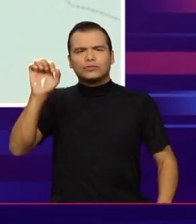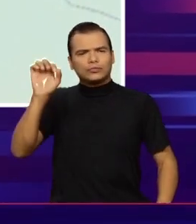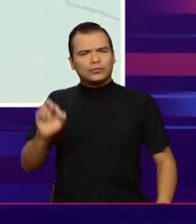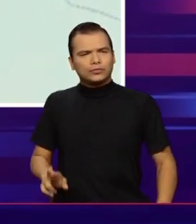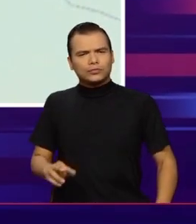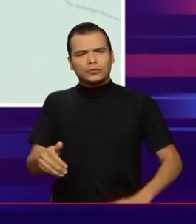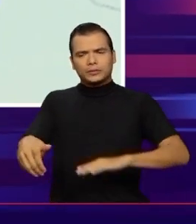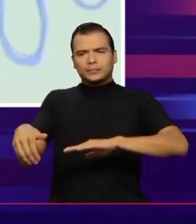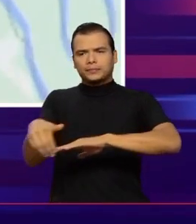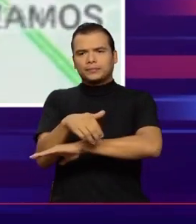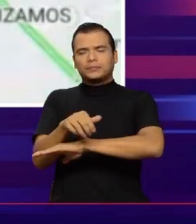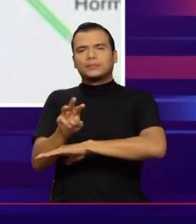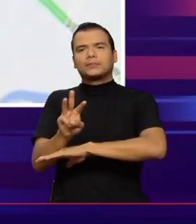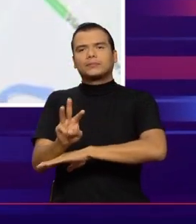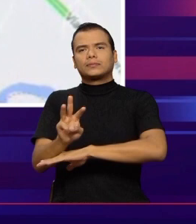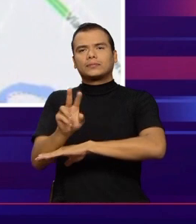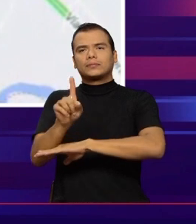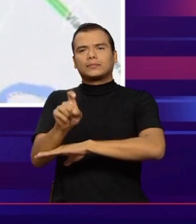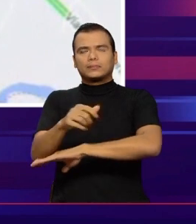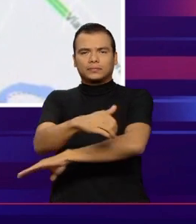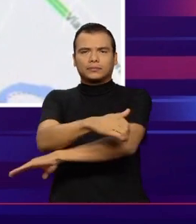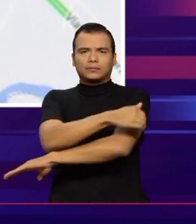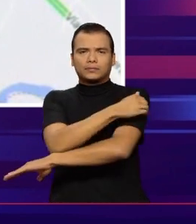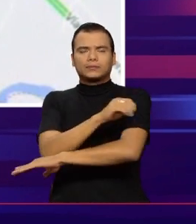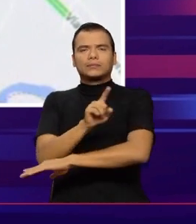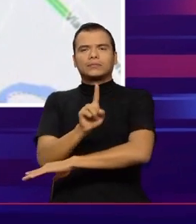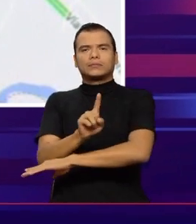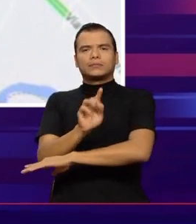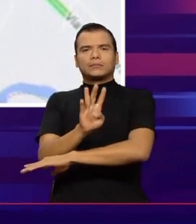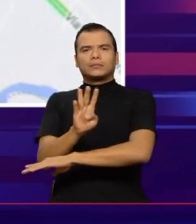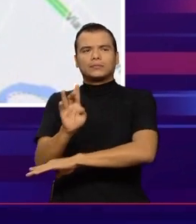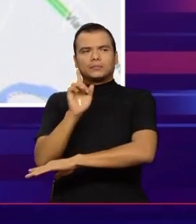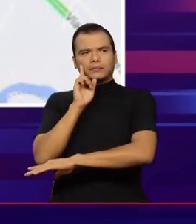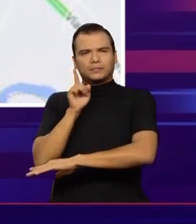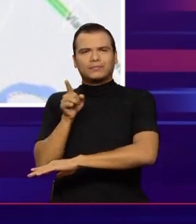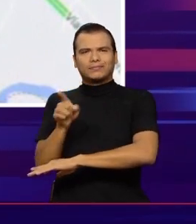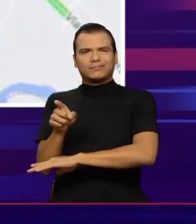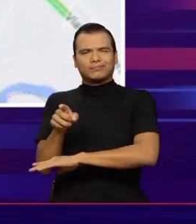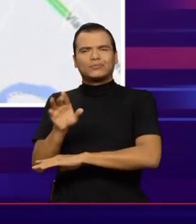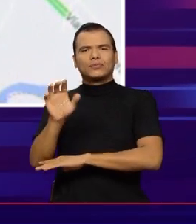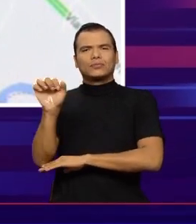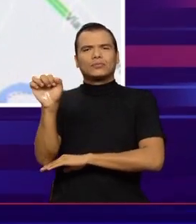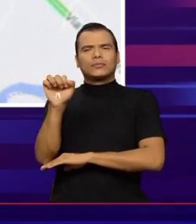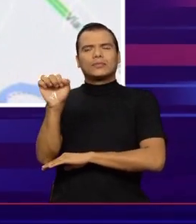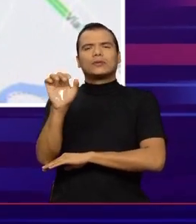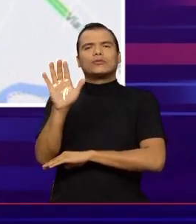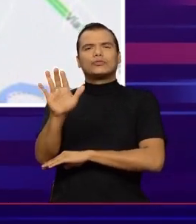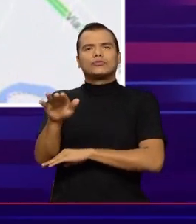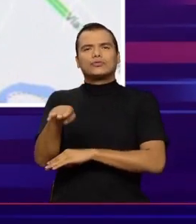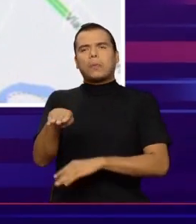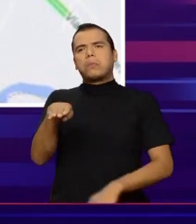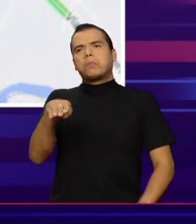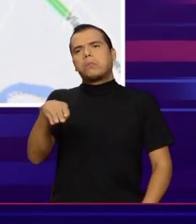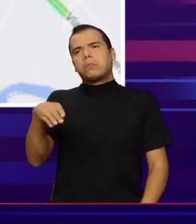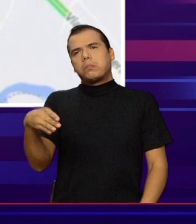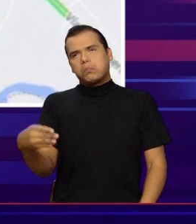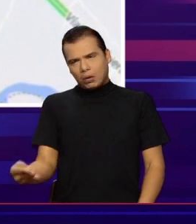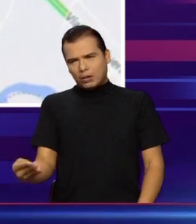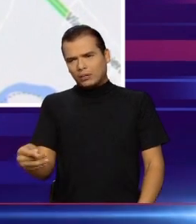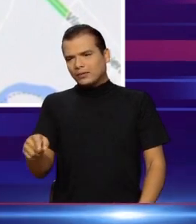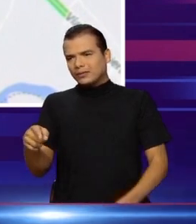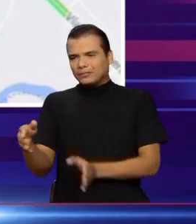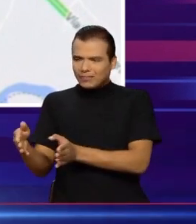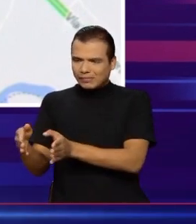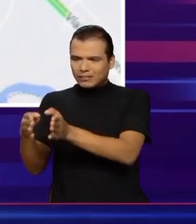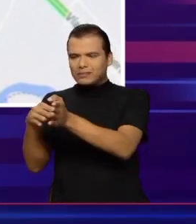calle 36 con carrera 14 aquí tuvimos el volcamiento de un vehículo lateral en una cuneta